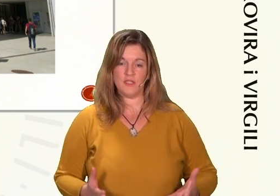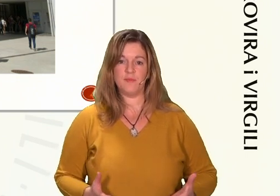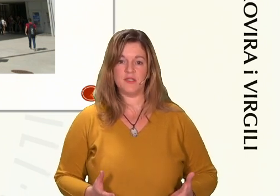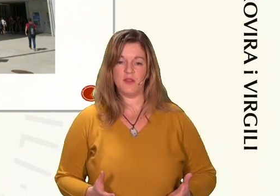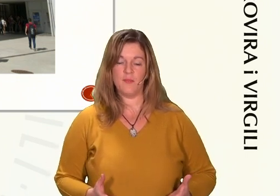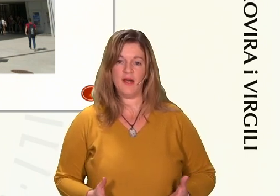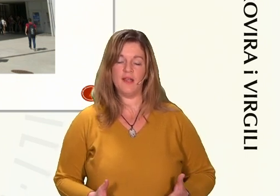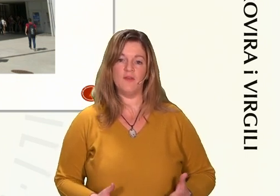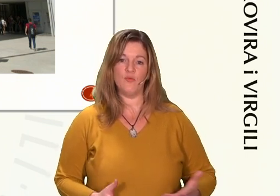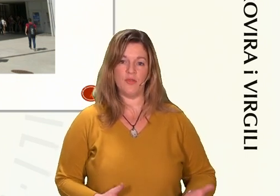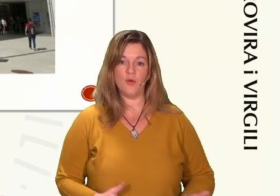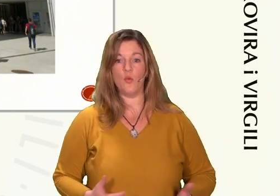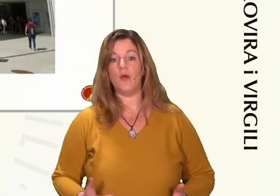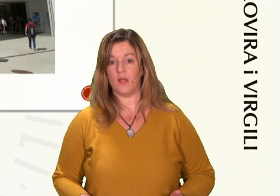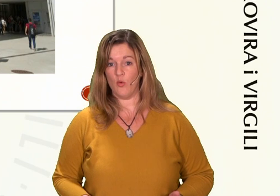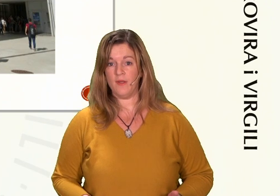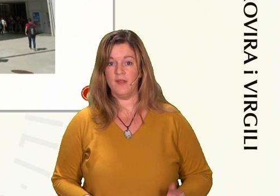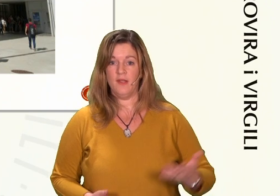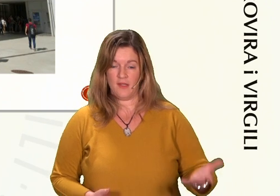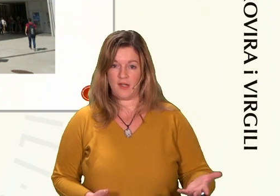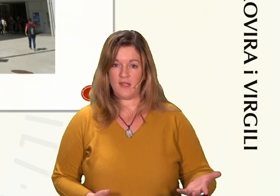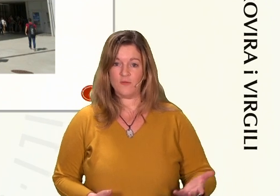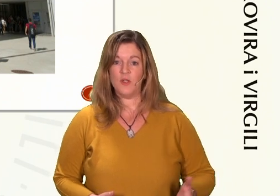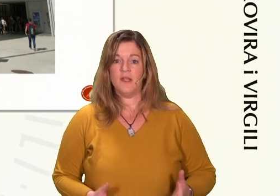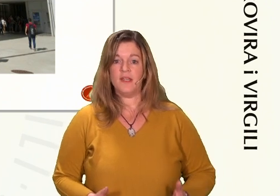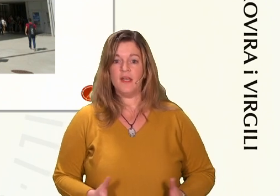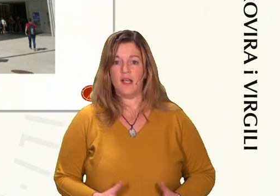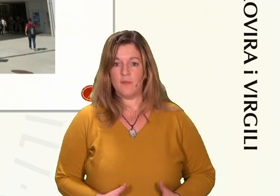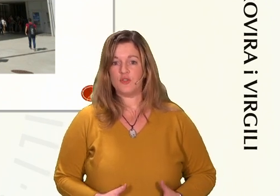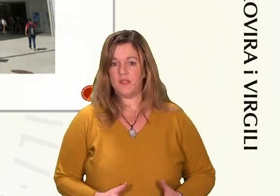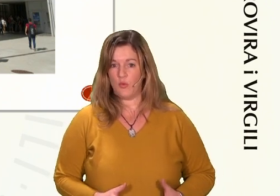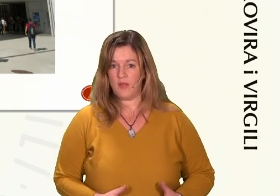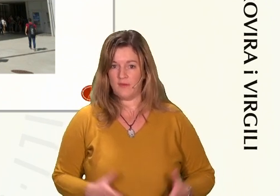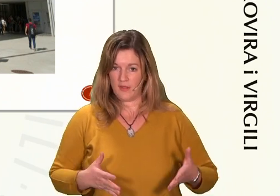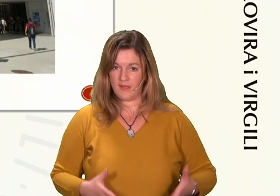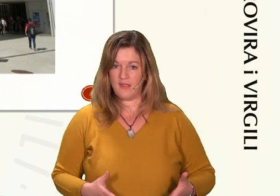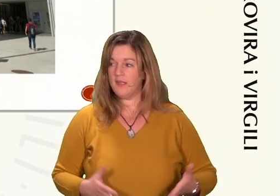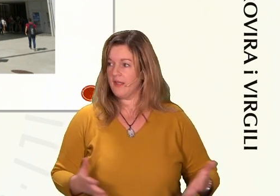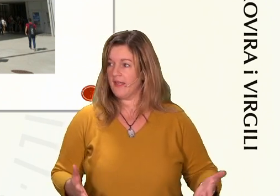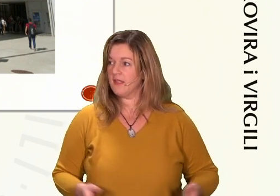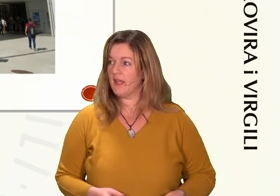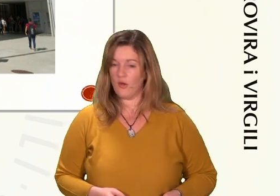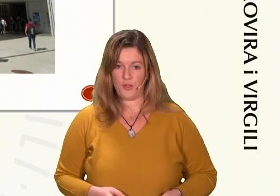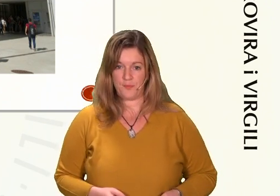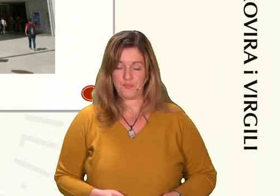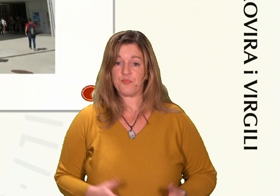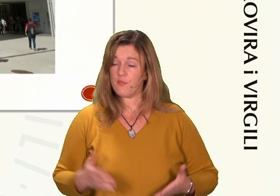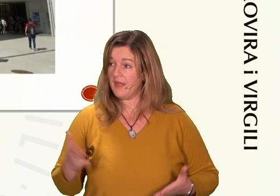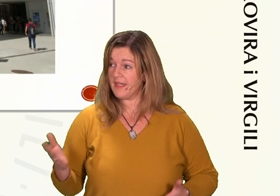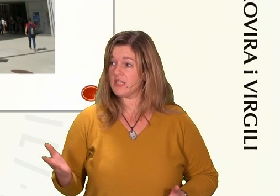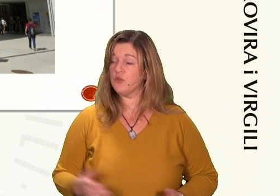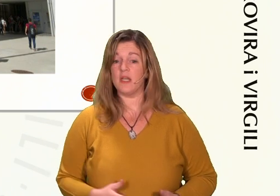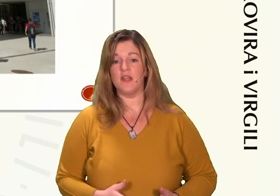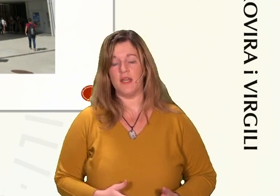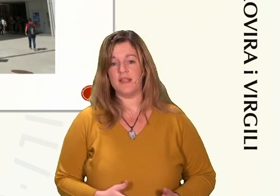como sede principal en la Fundación URV, en Reus, y en el Campus Cataluña, aquí en Tarragona,